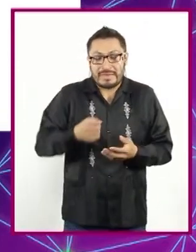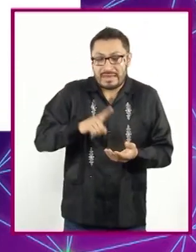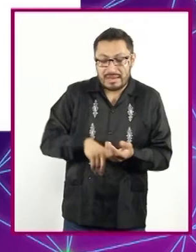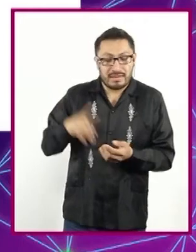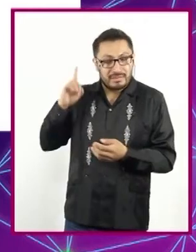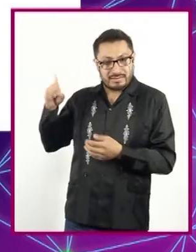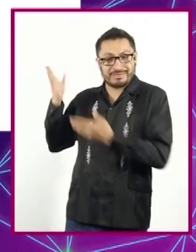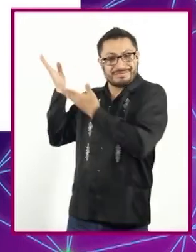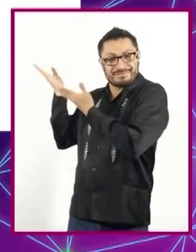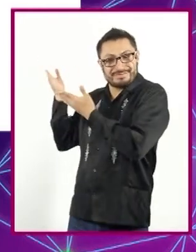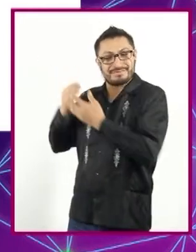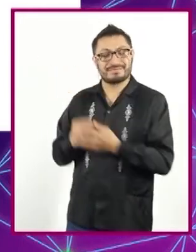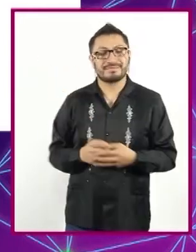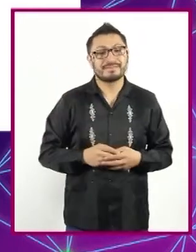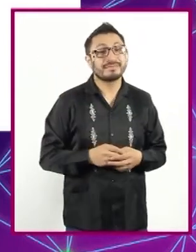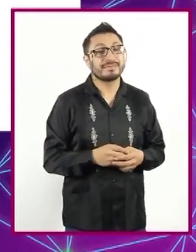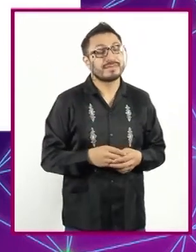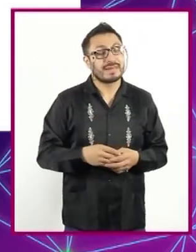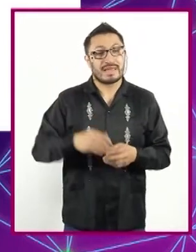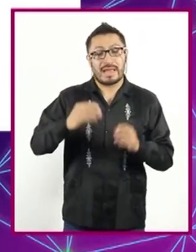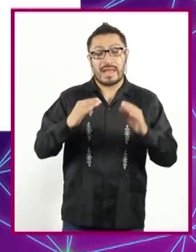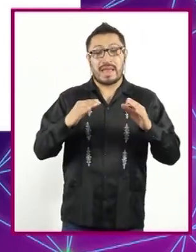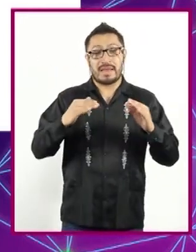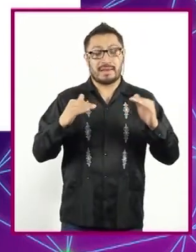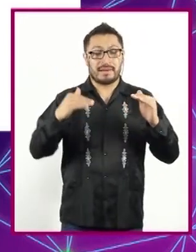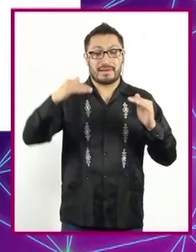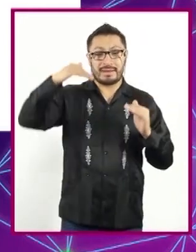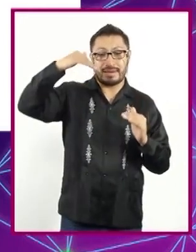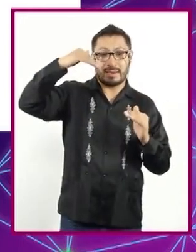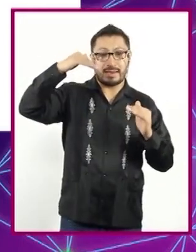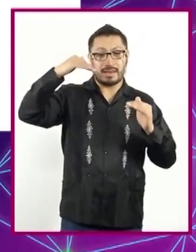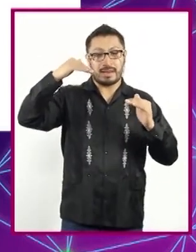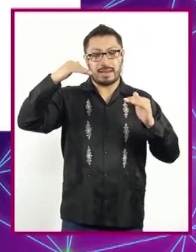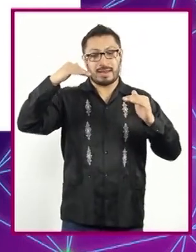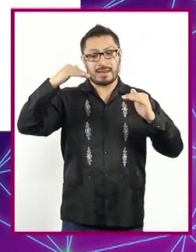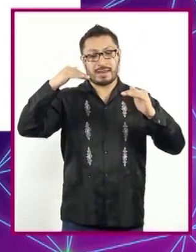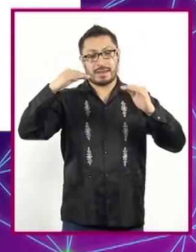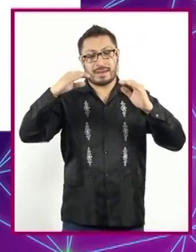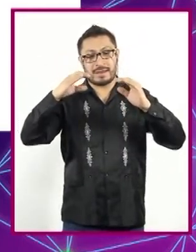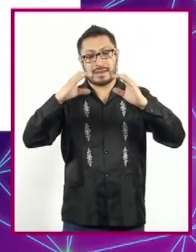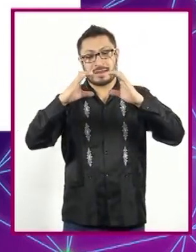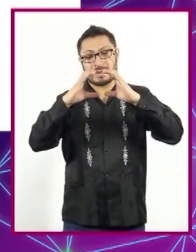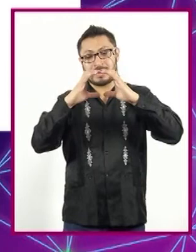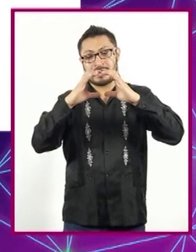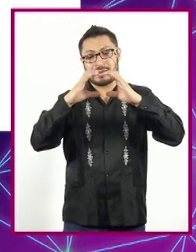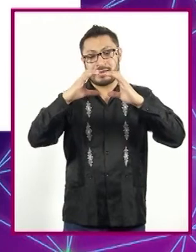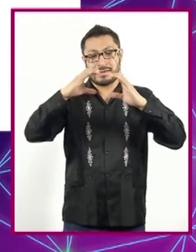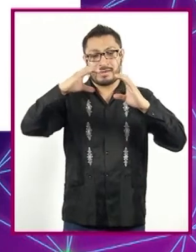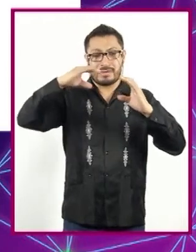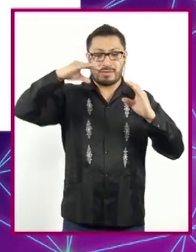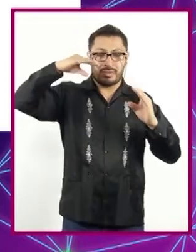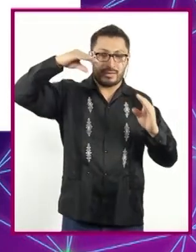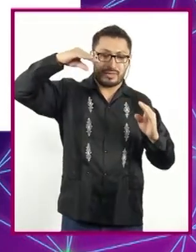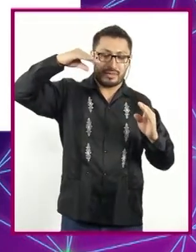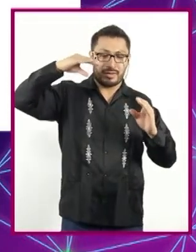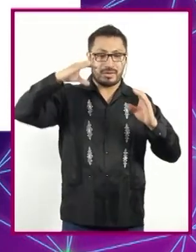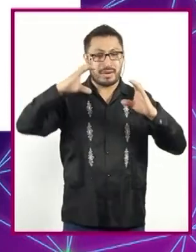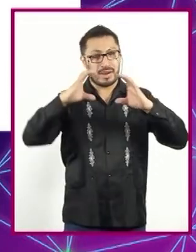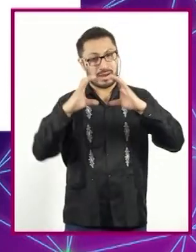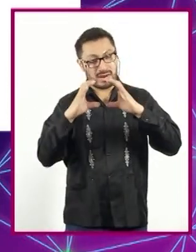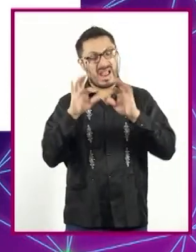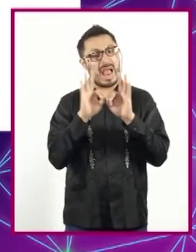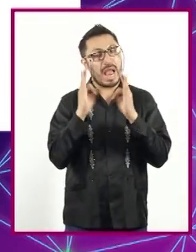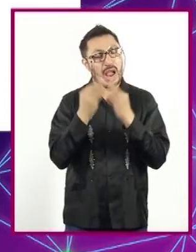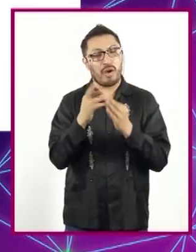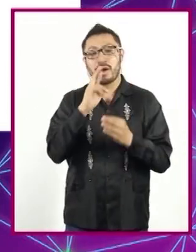derecha. Entre menos inclinado esté el plano, la elipse se transforma en una circunferencia. La figura